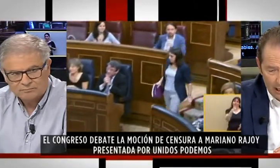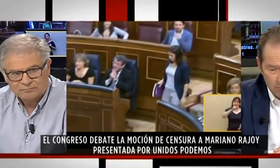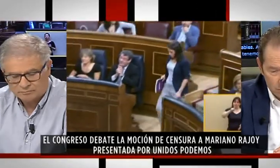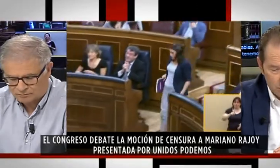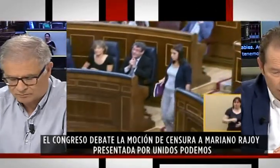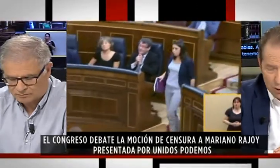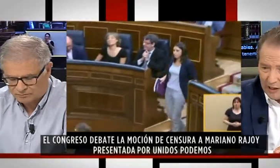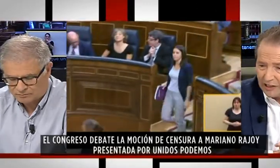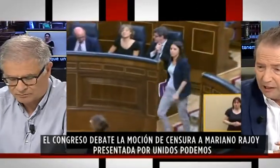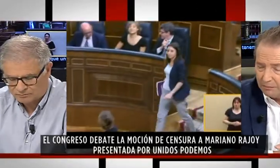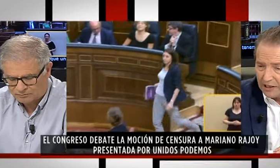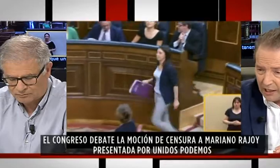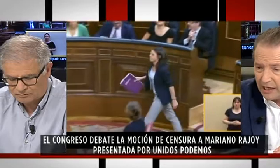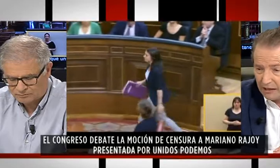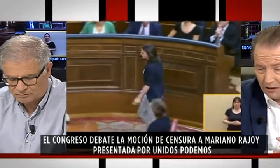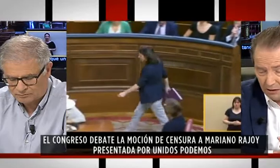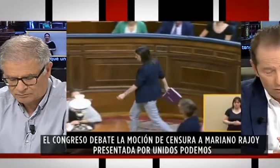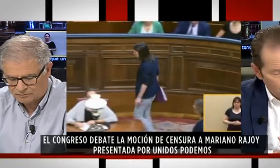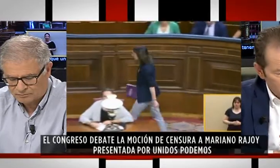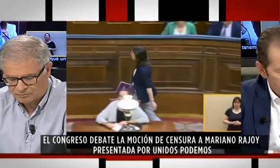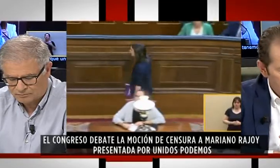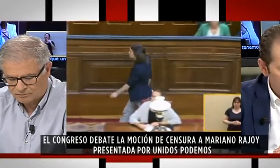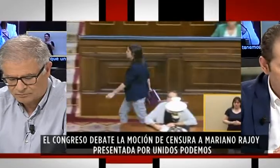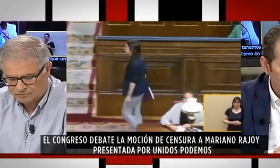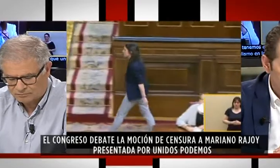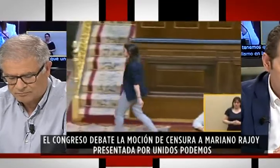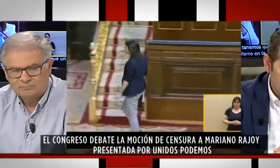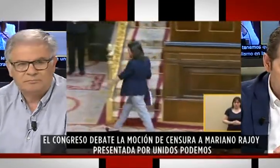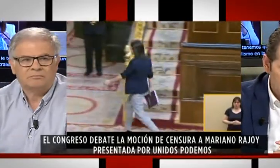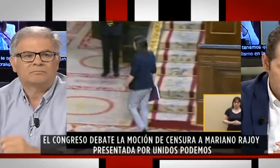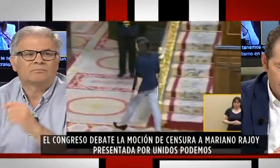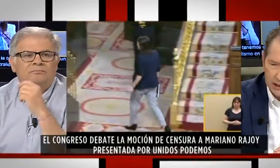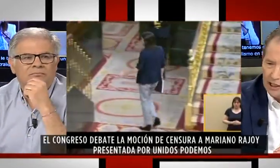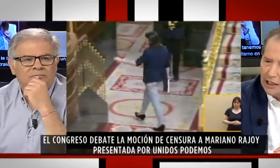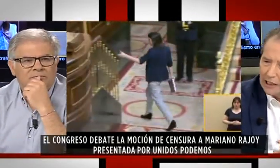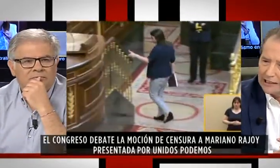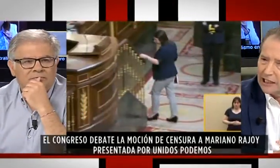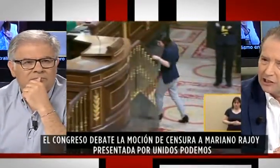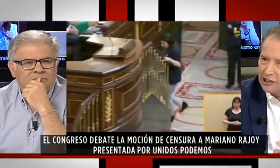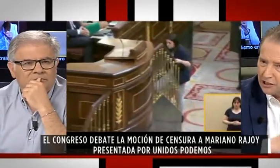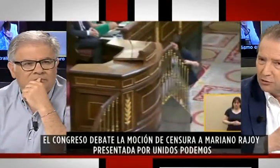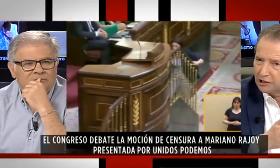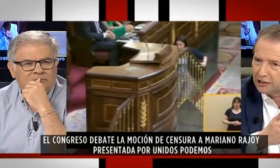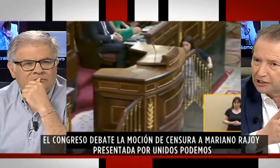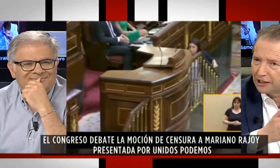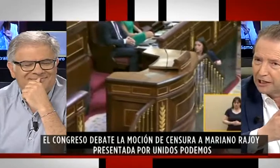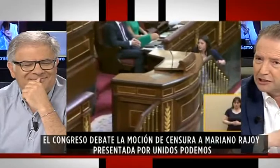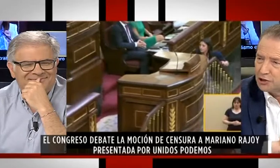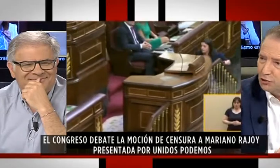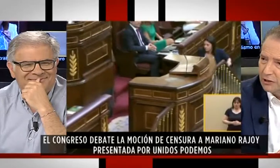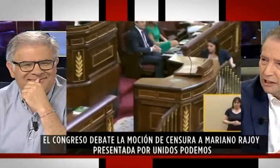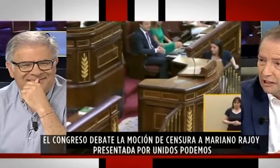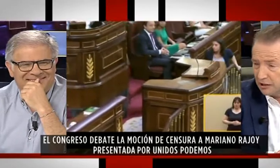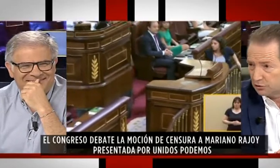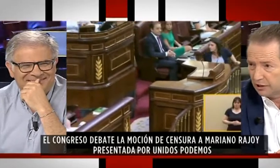de censura en la que podemos seguir perseguida y esto ha conseguido a través de dos intervenciones casi castristas digo castristas en la